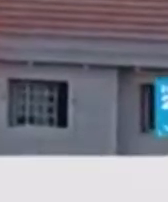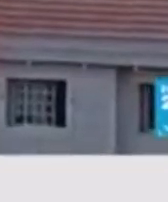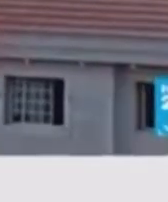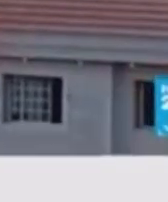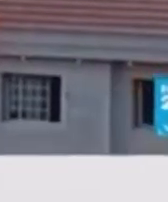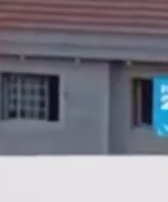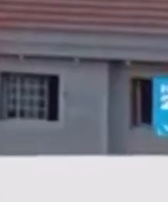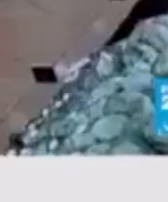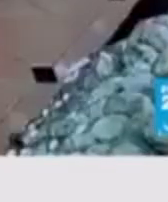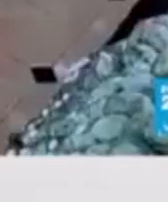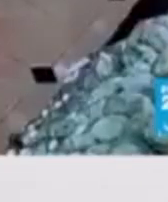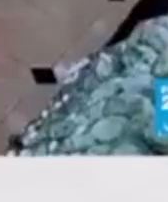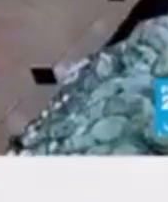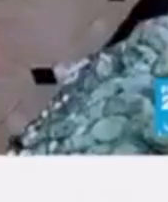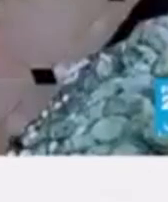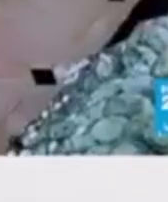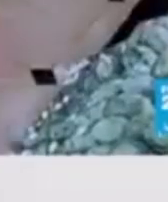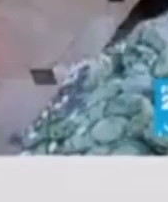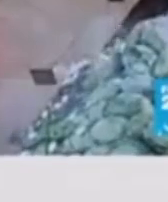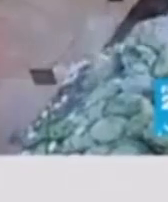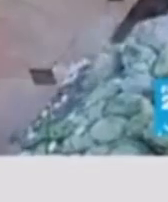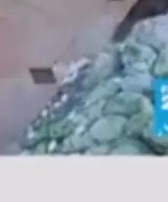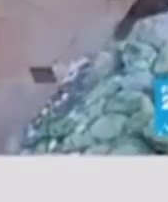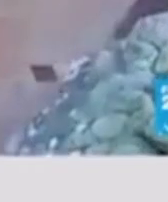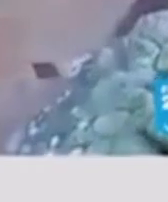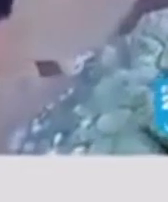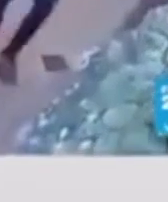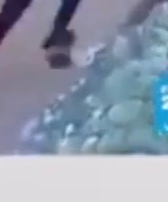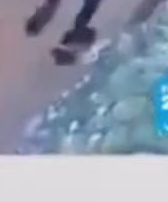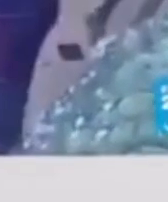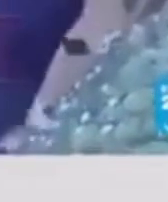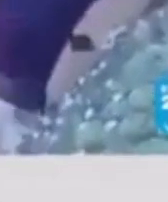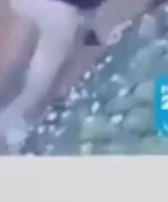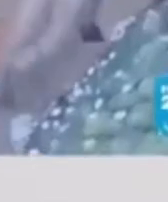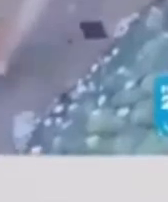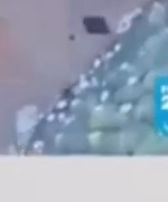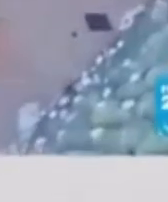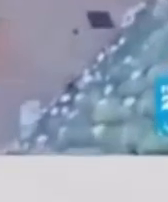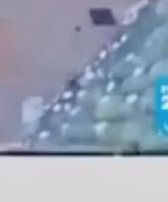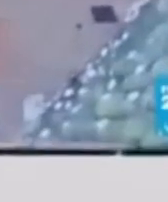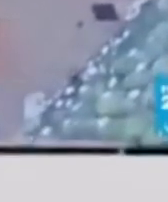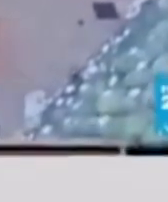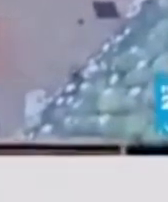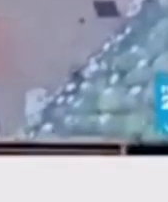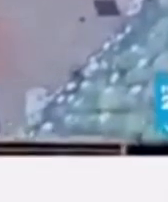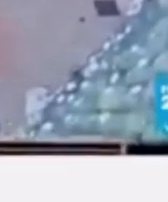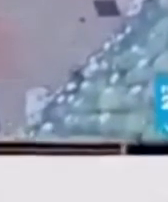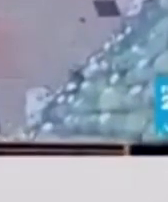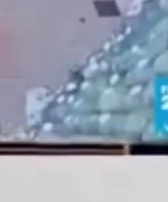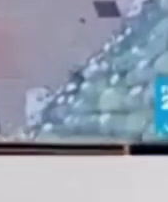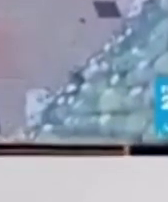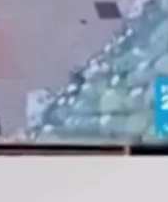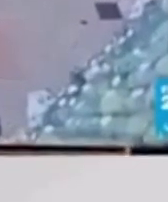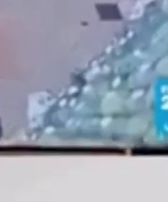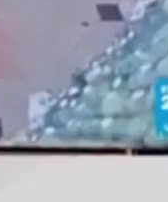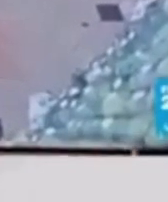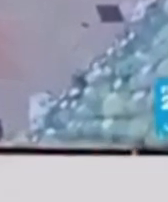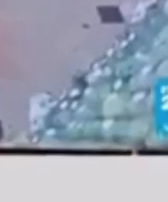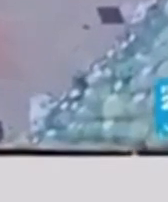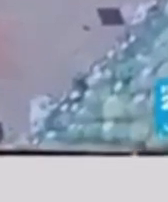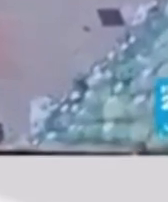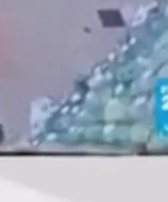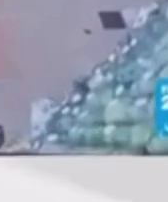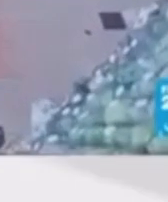han acabado con la vida pues, de altos comandantes de Hezbollah. Y es por eso que empezó a cambiar los móviles por estos dispositivos